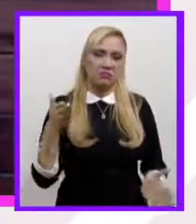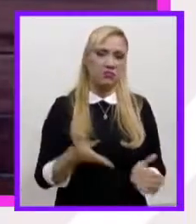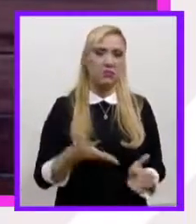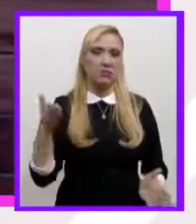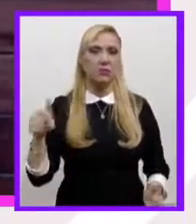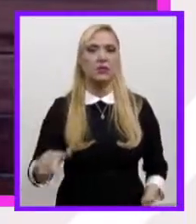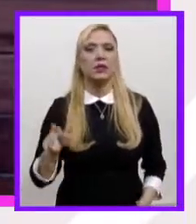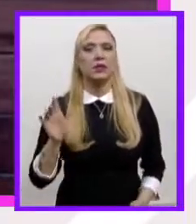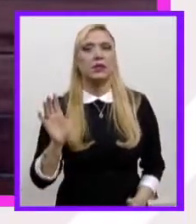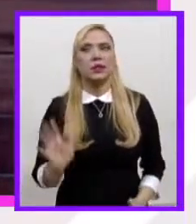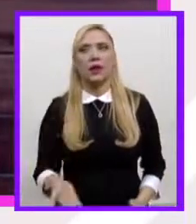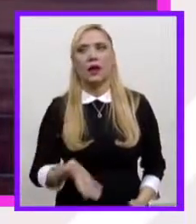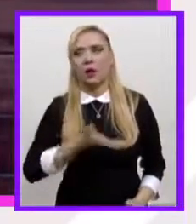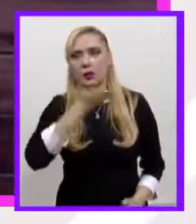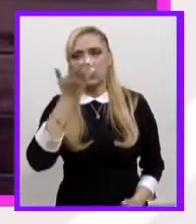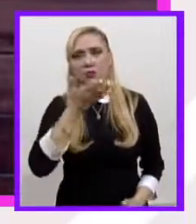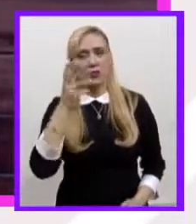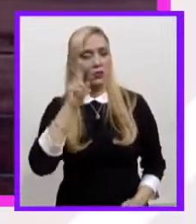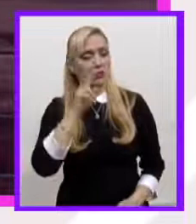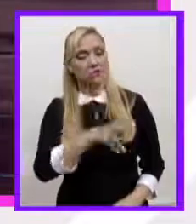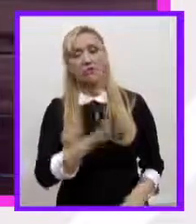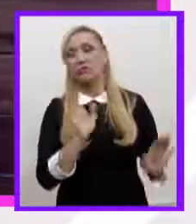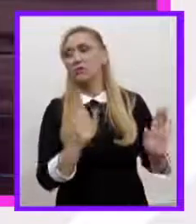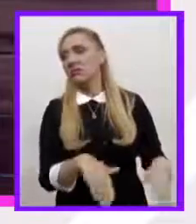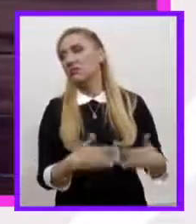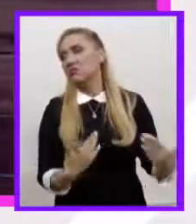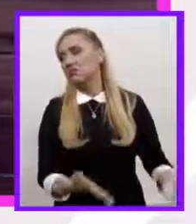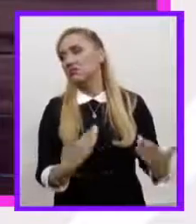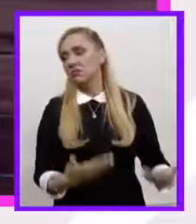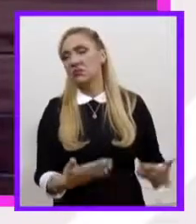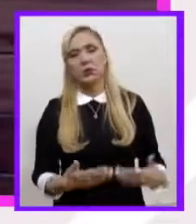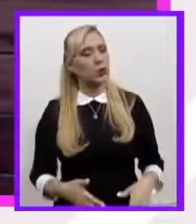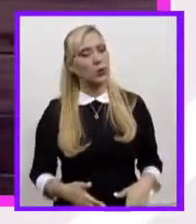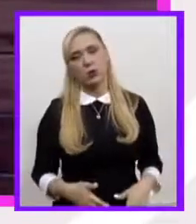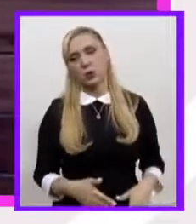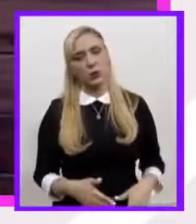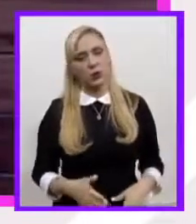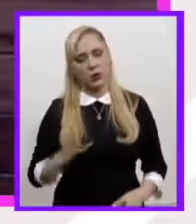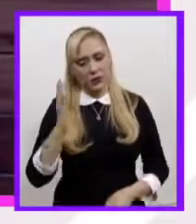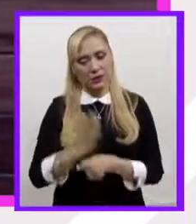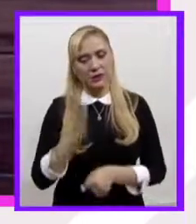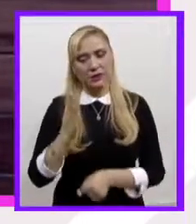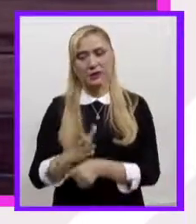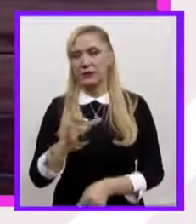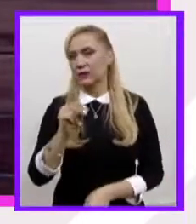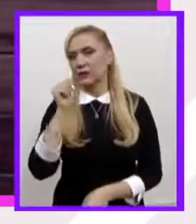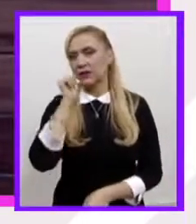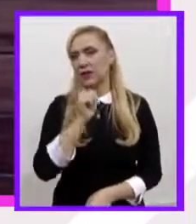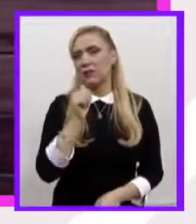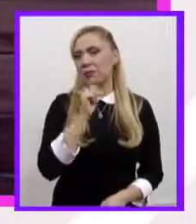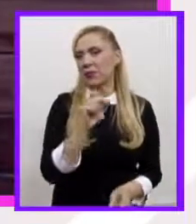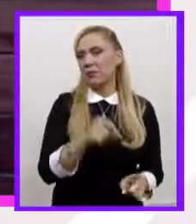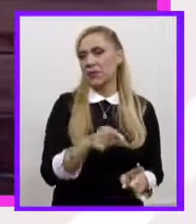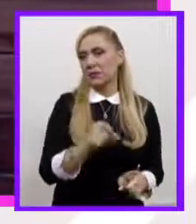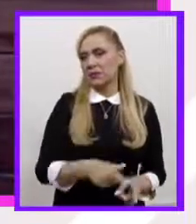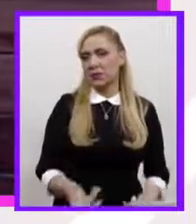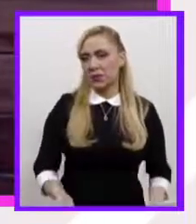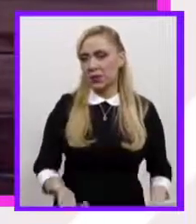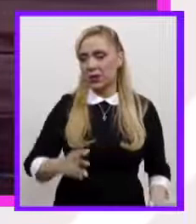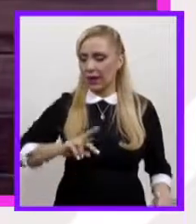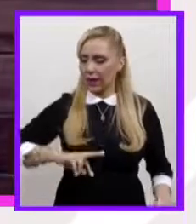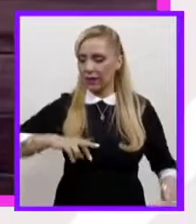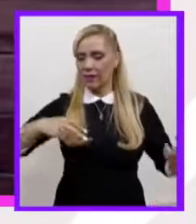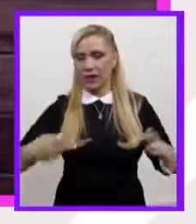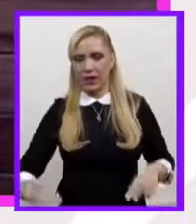una sociedad vertical, el poder punitivo se encarga de mantener esta verticalización social a través de la